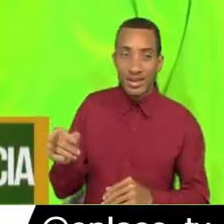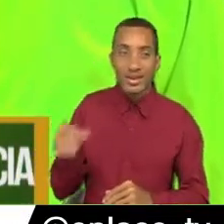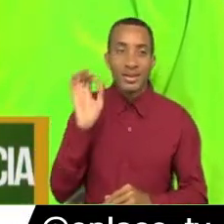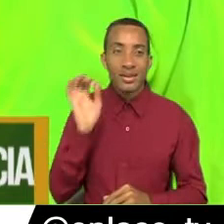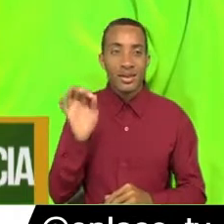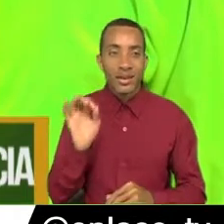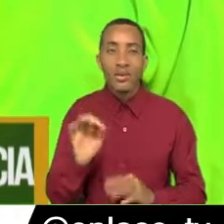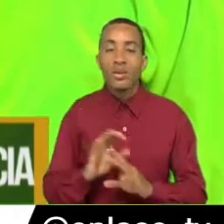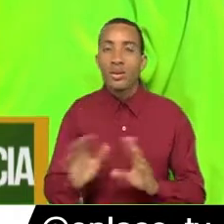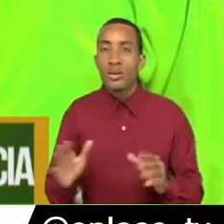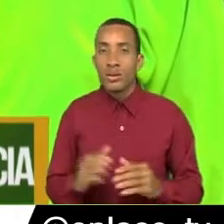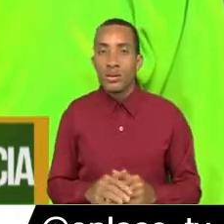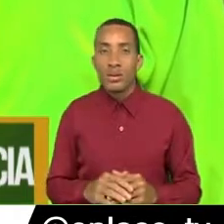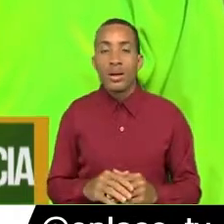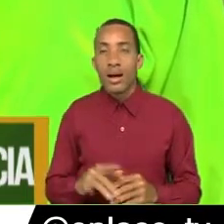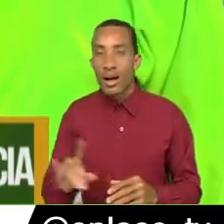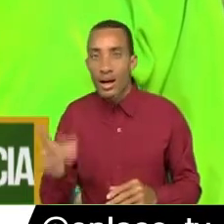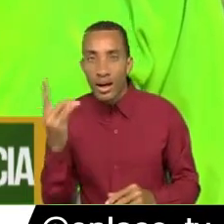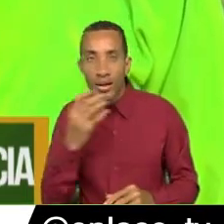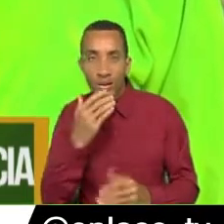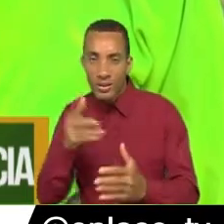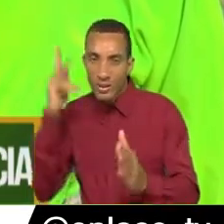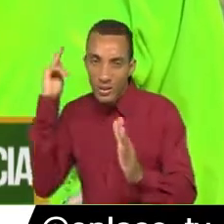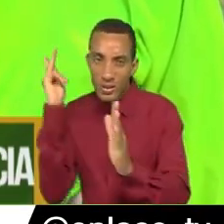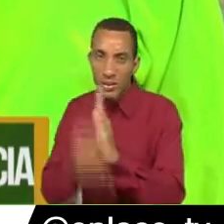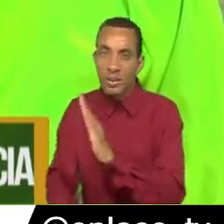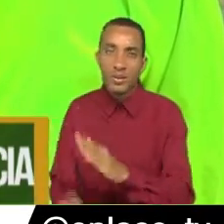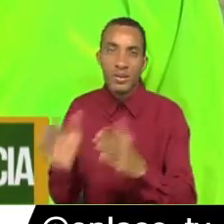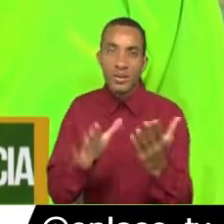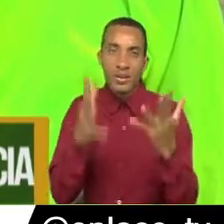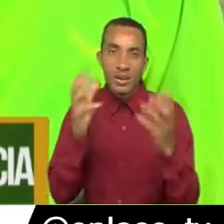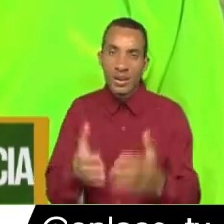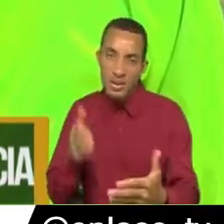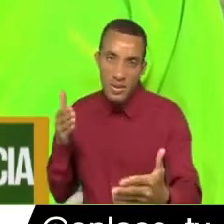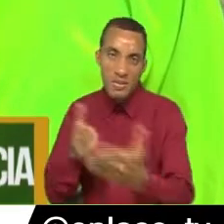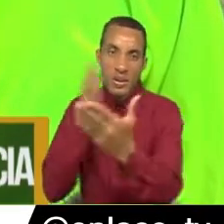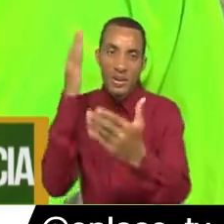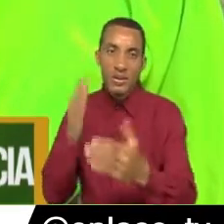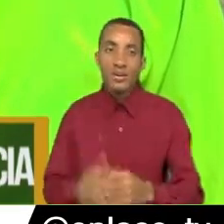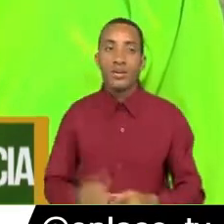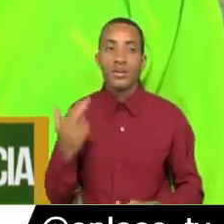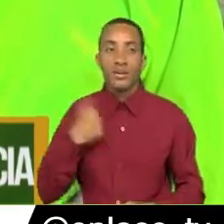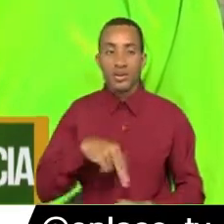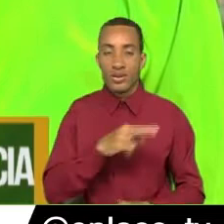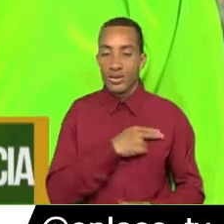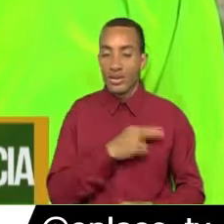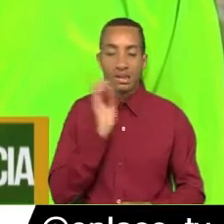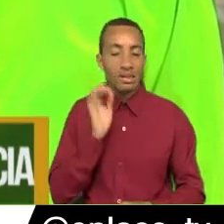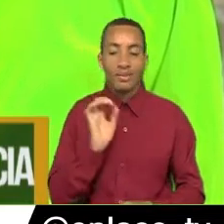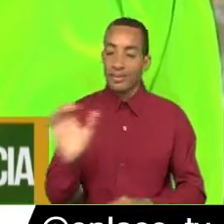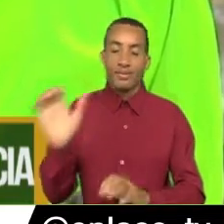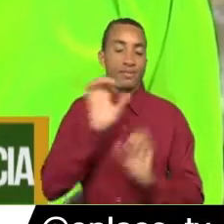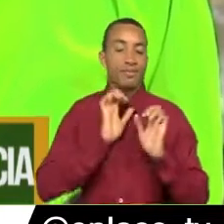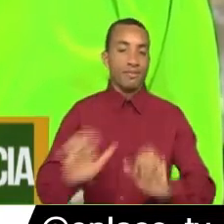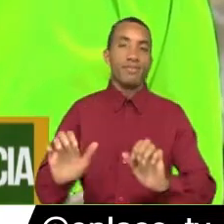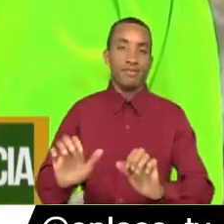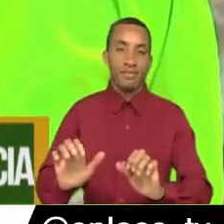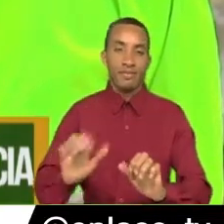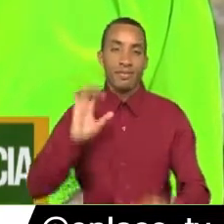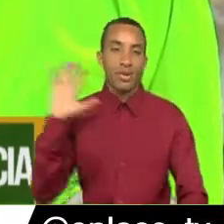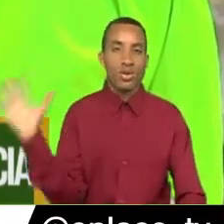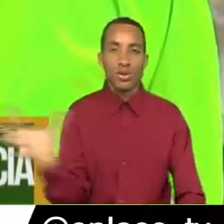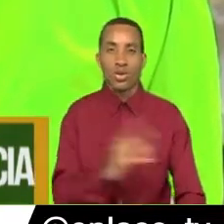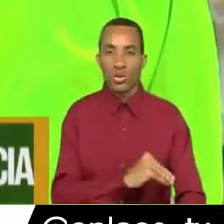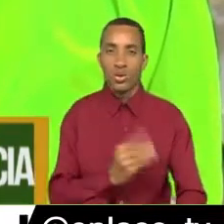a ver el factor oportunidad para atentar contra alguno de nuestros hombres. Por eso, rechazamos rotundamente todos estos